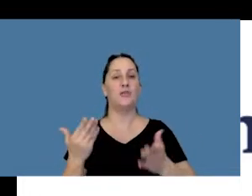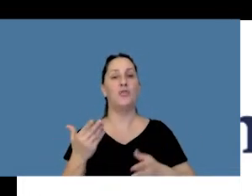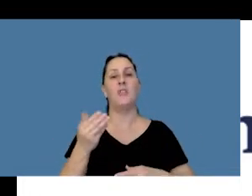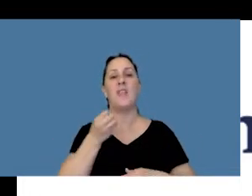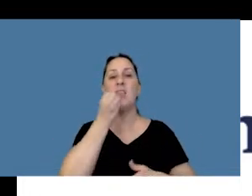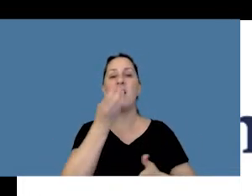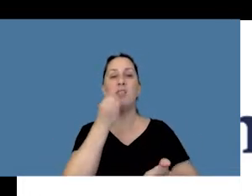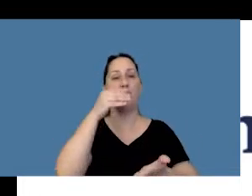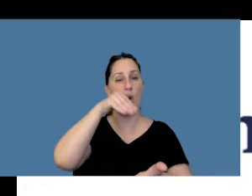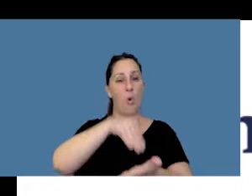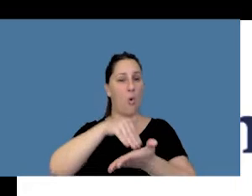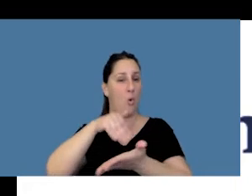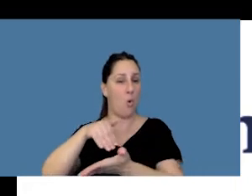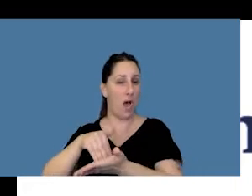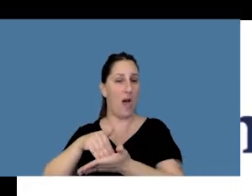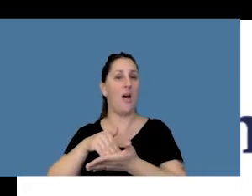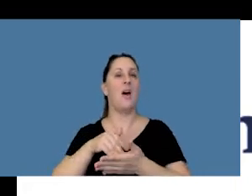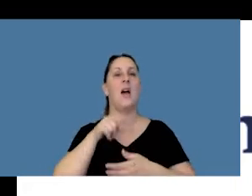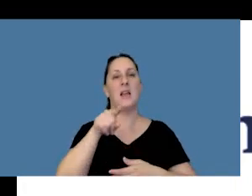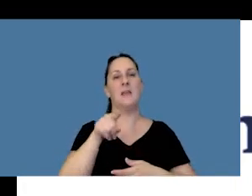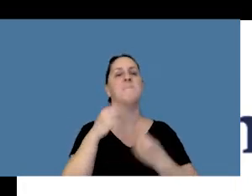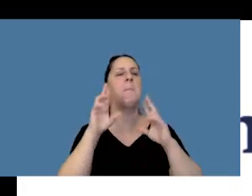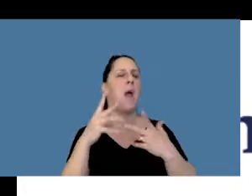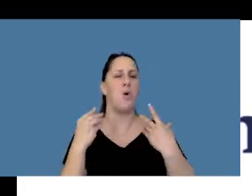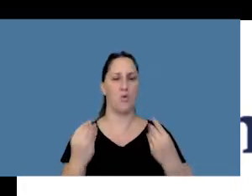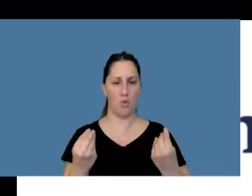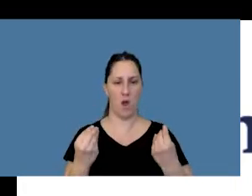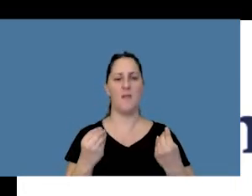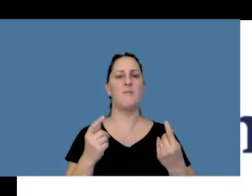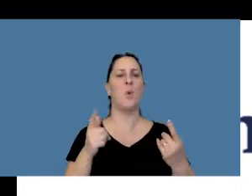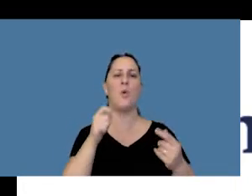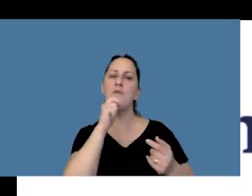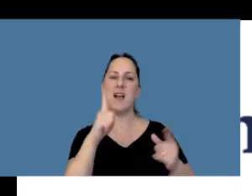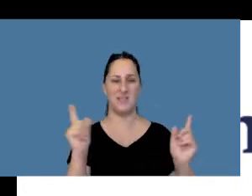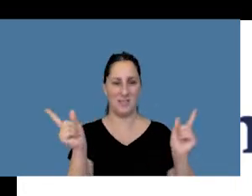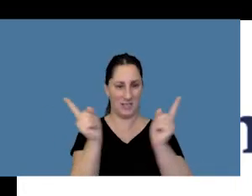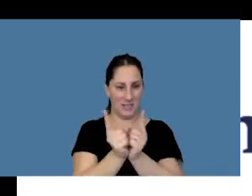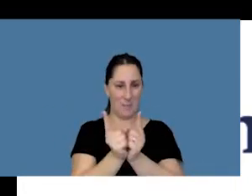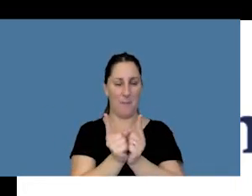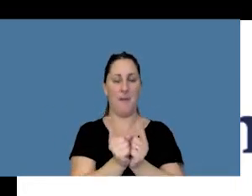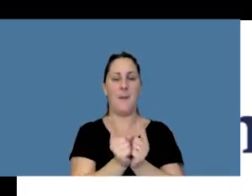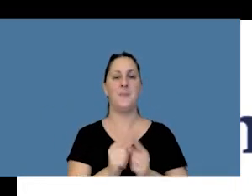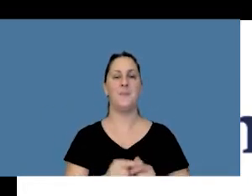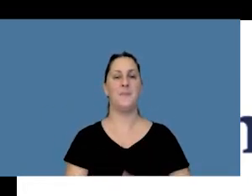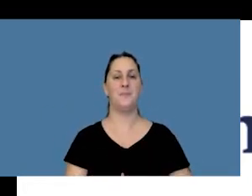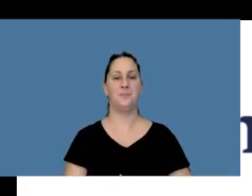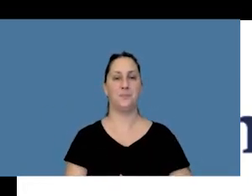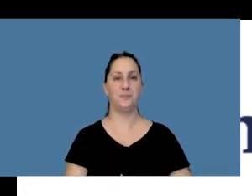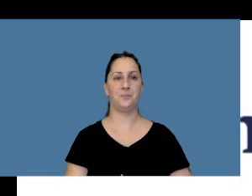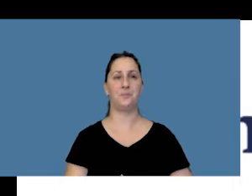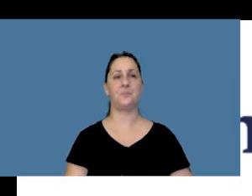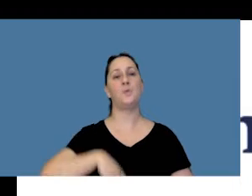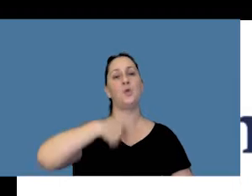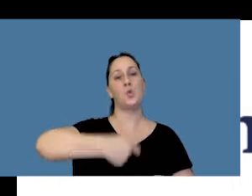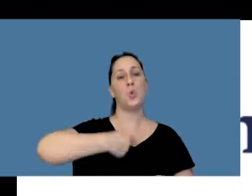declaraciones juradas determinativas y pagar, ¿qué se le hizo? ¿Cuál es esa simplificación? Que por una cuota